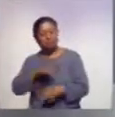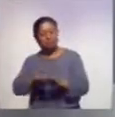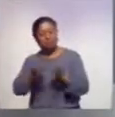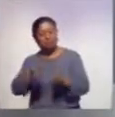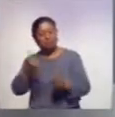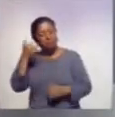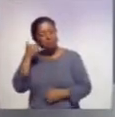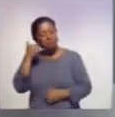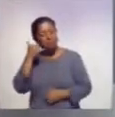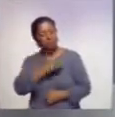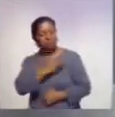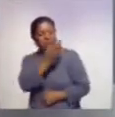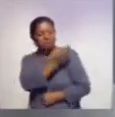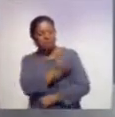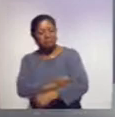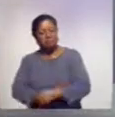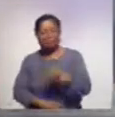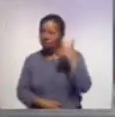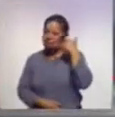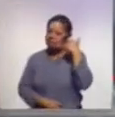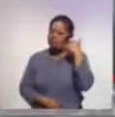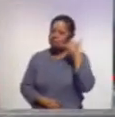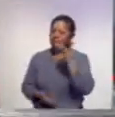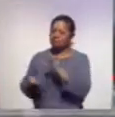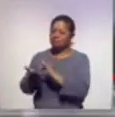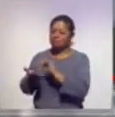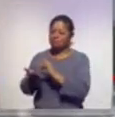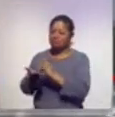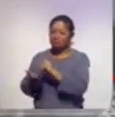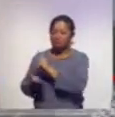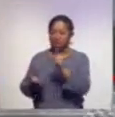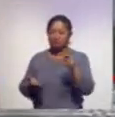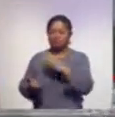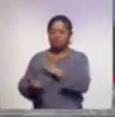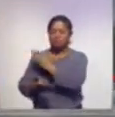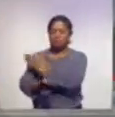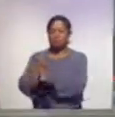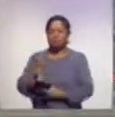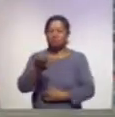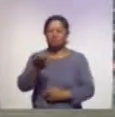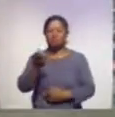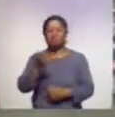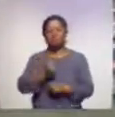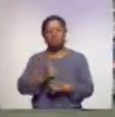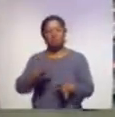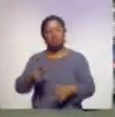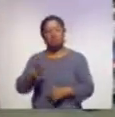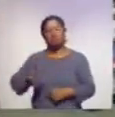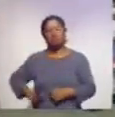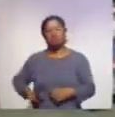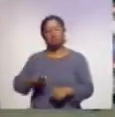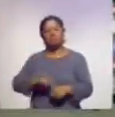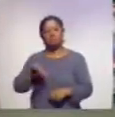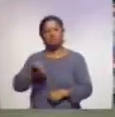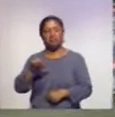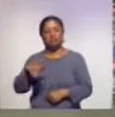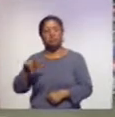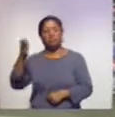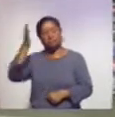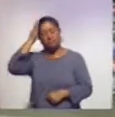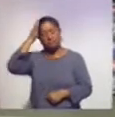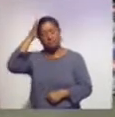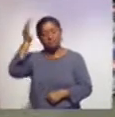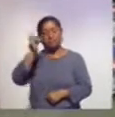estás? Buenas tardes. Gracias, Mario. Auditorio, buena tarde. Así es, informarles que el gobernador Marco Mena encabezó en el